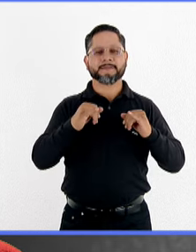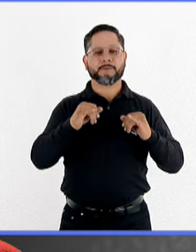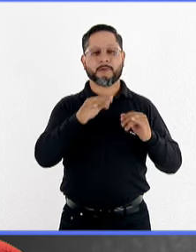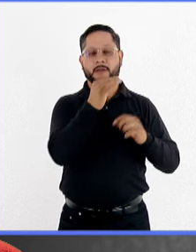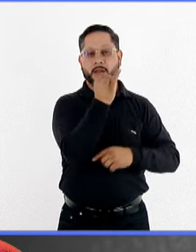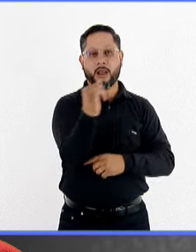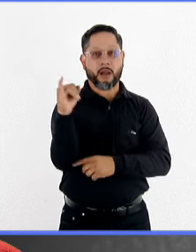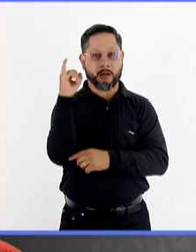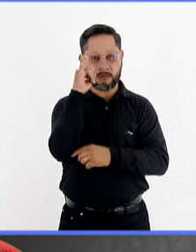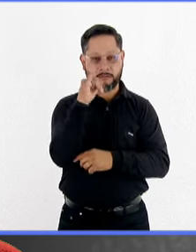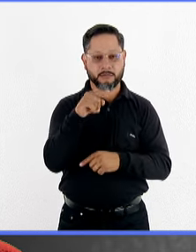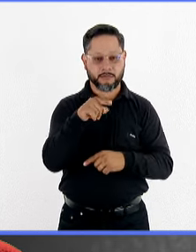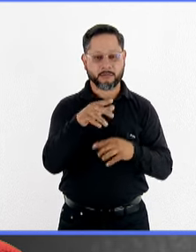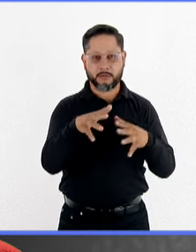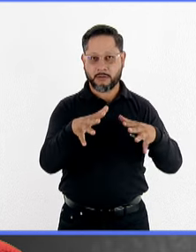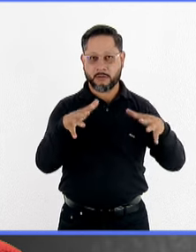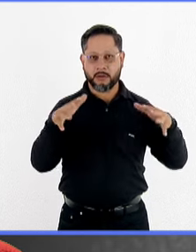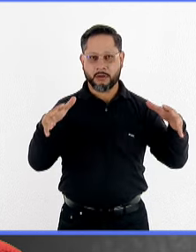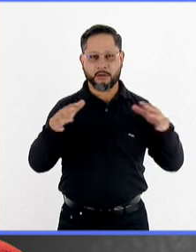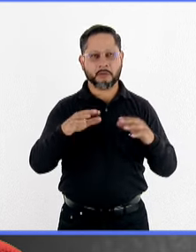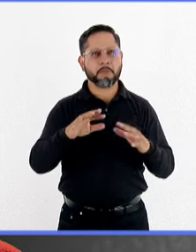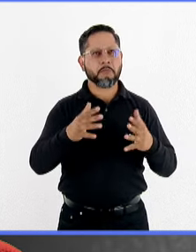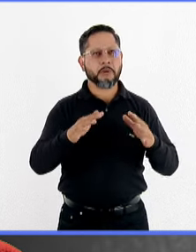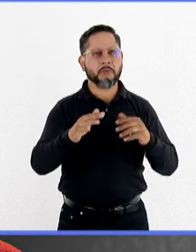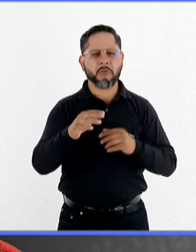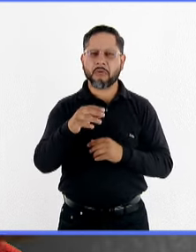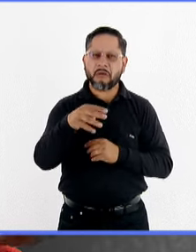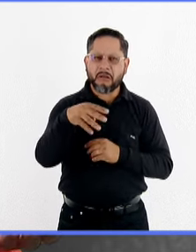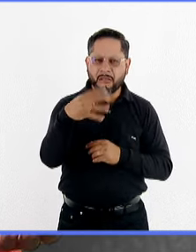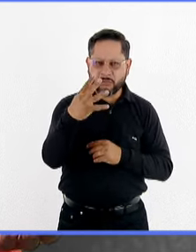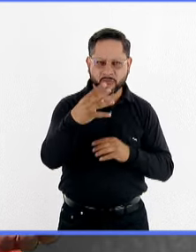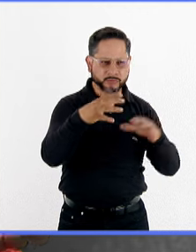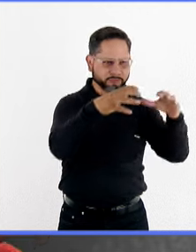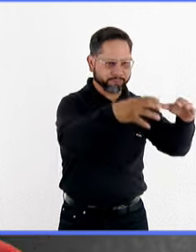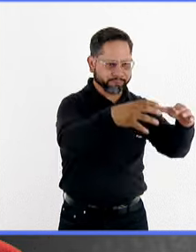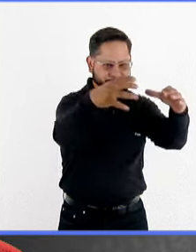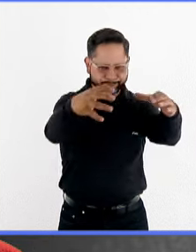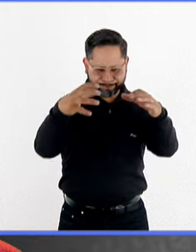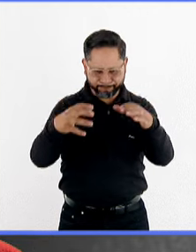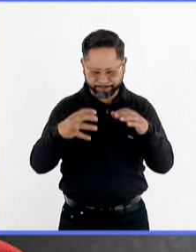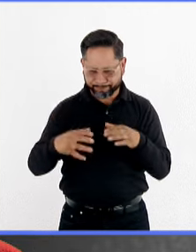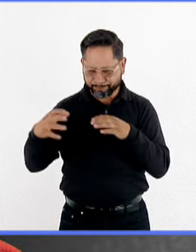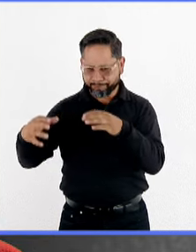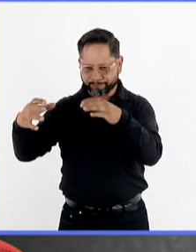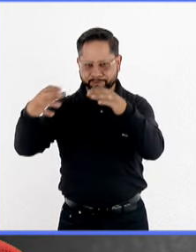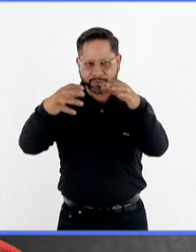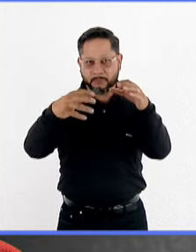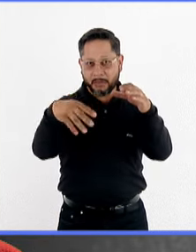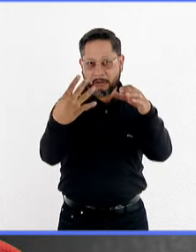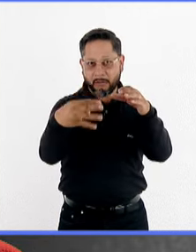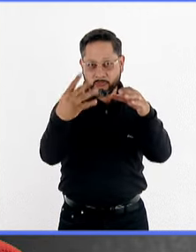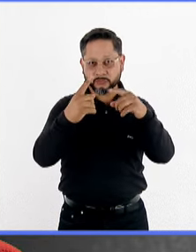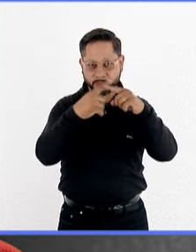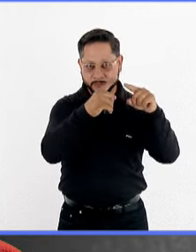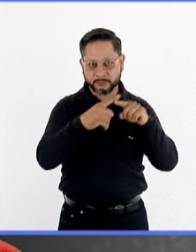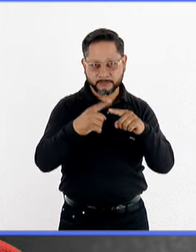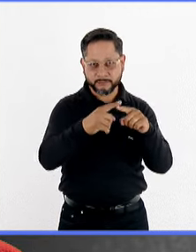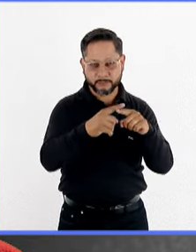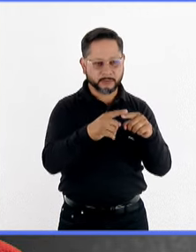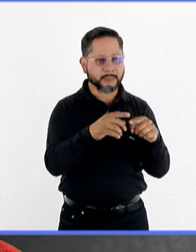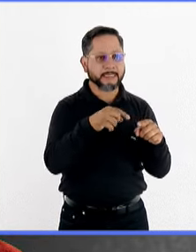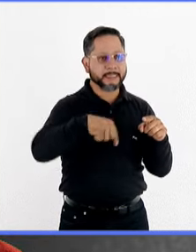Biología está integrado por 14 diferentes colecciones que subyacen